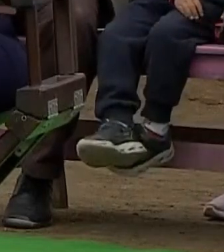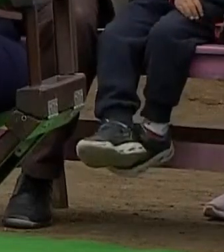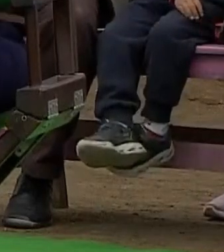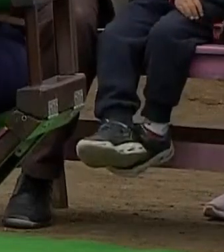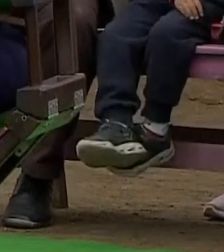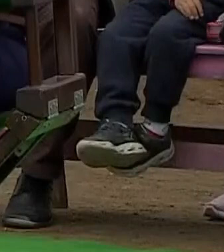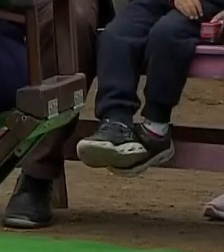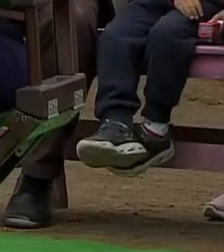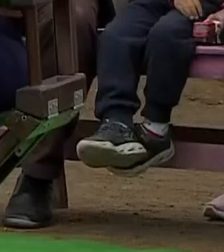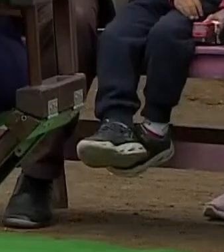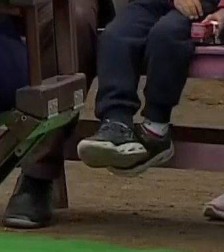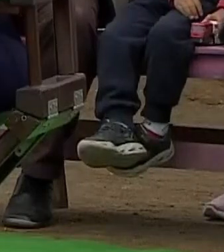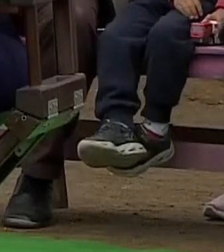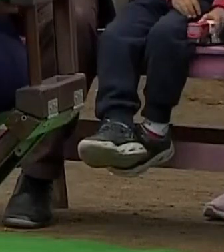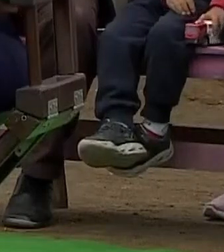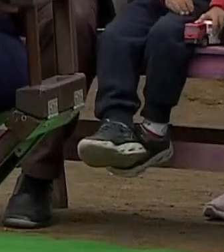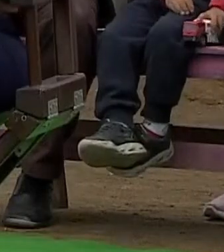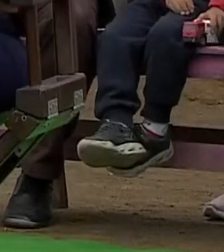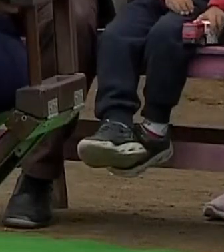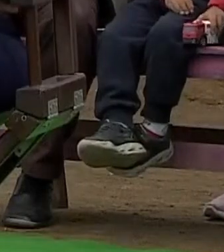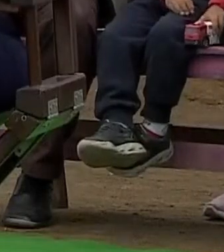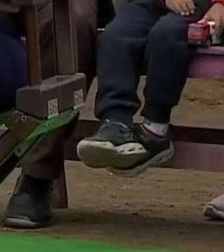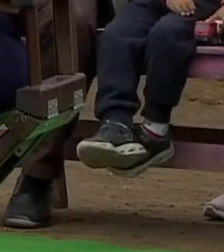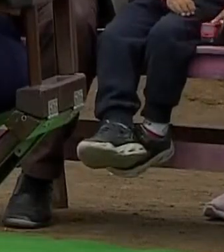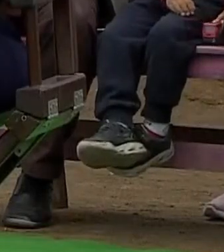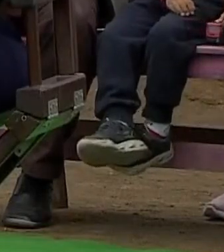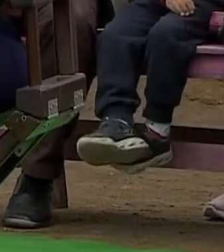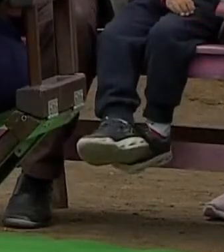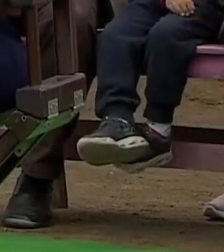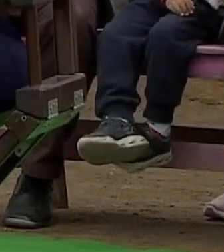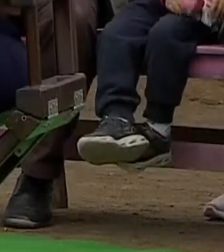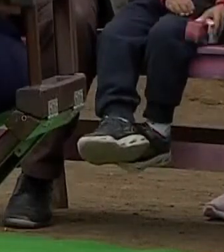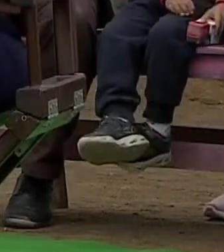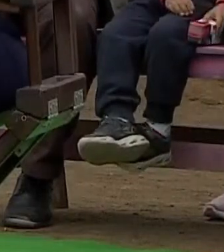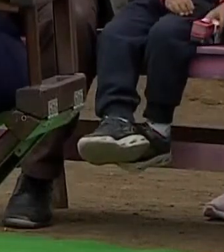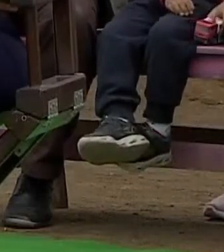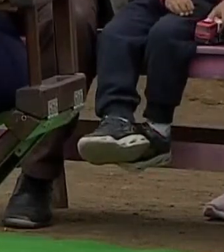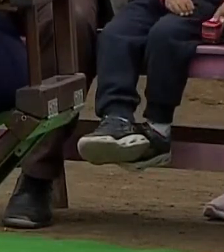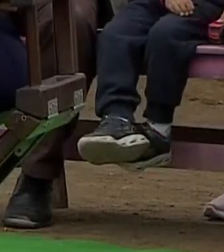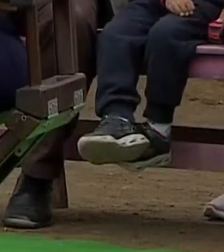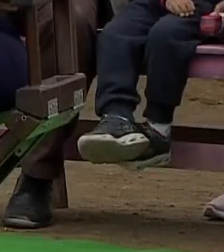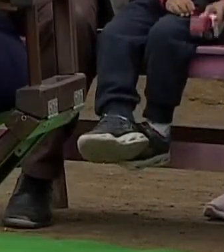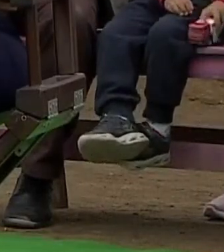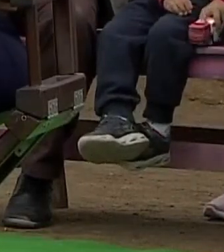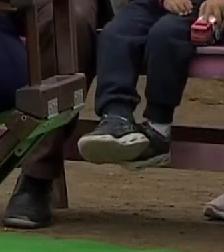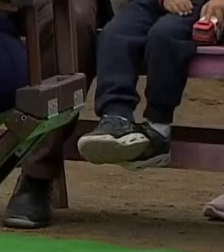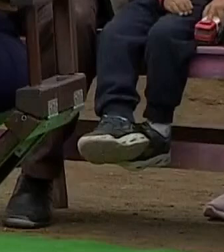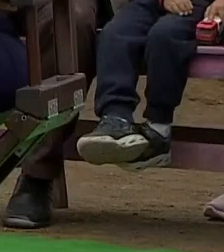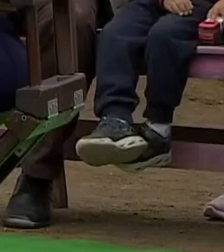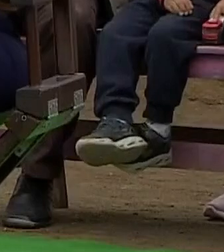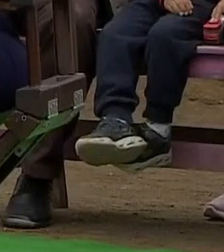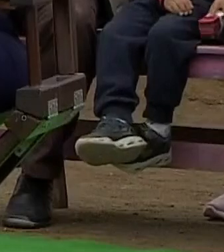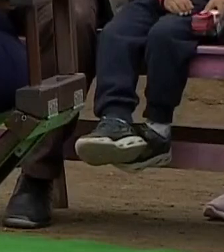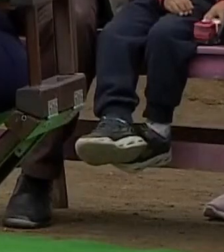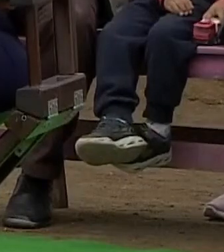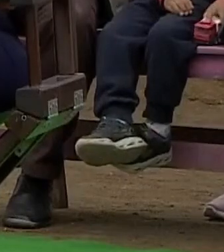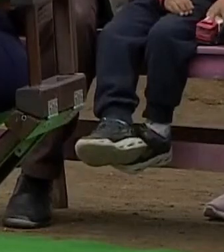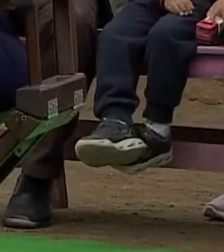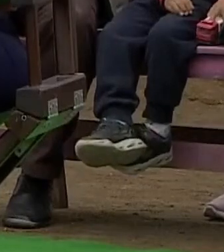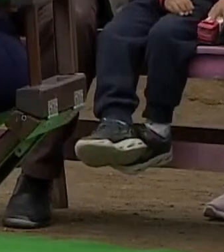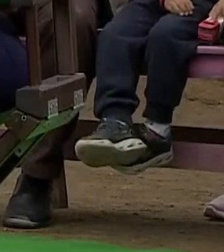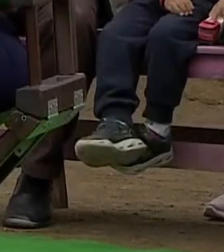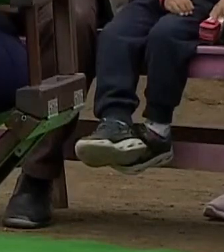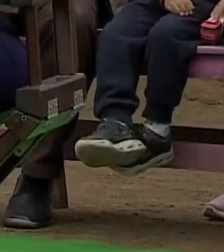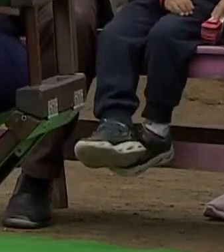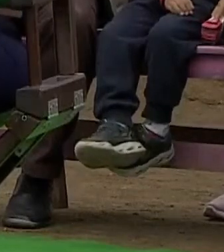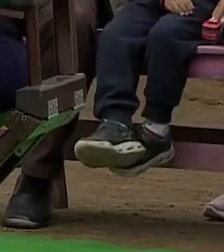sigue afectando a tantos niños, pero ya tenemos una alternativa más, cómo poder prepararlo en casa, y es tan económico, así que todos están al alcance de todos. Claro,